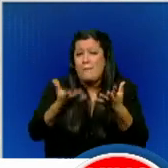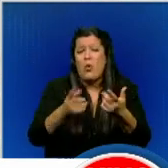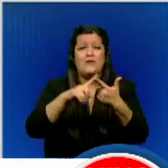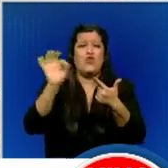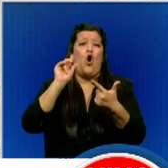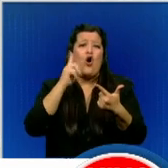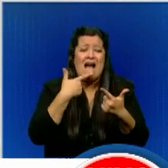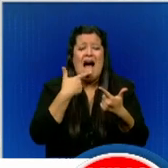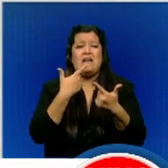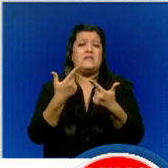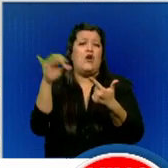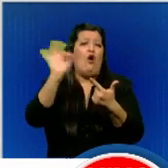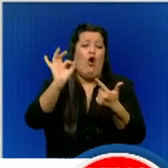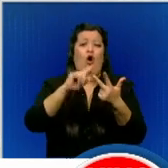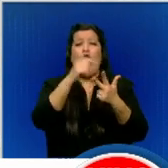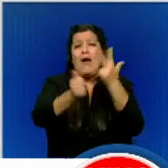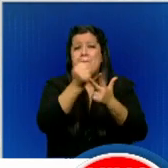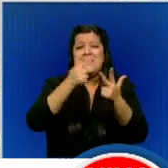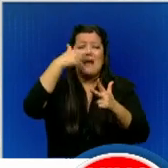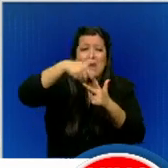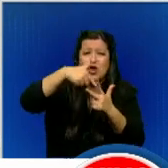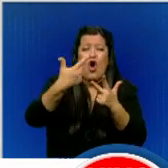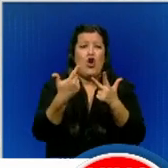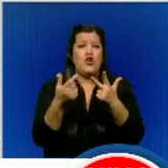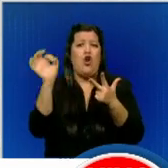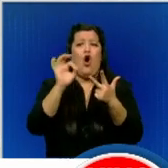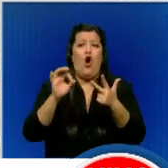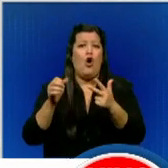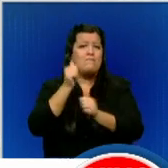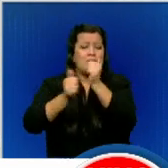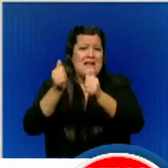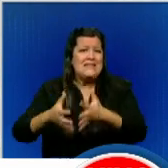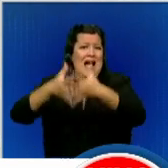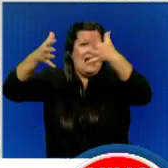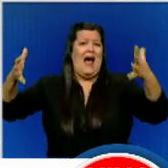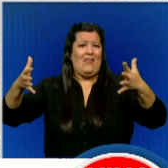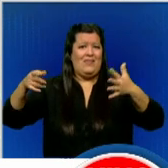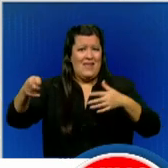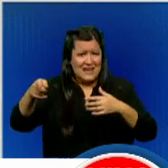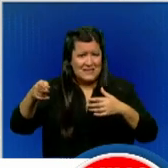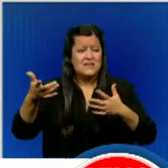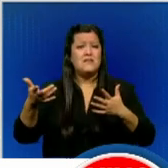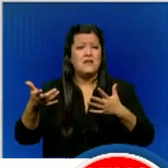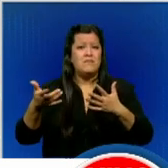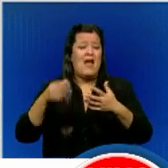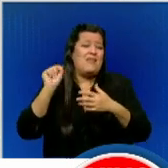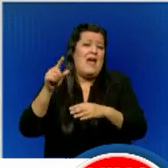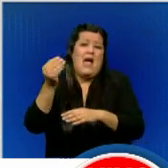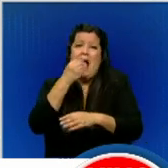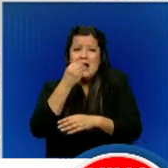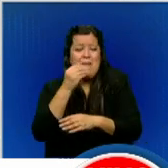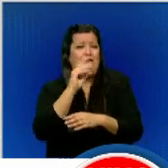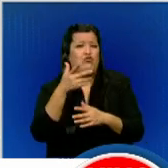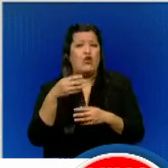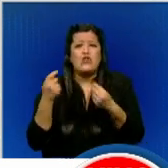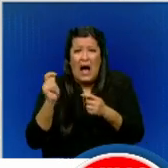del gas la industria el petróleo de las grandes de las grandes empresas de alimenticia de argentina